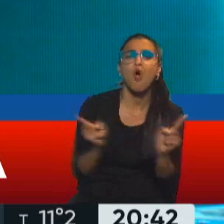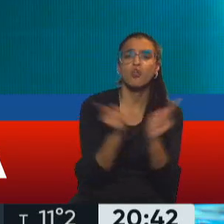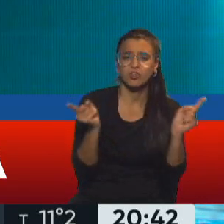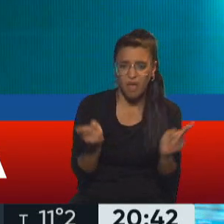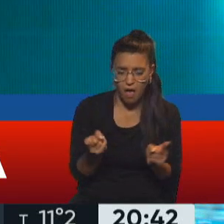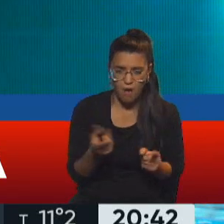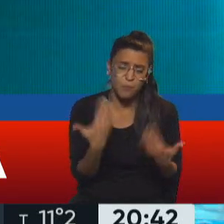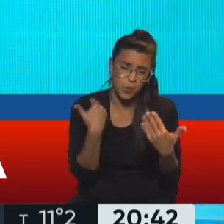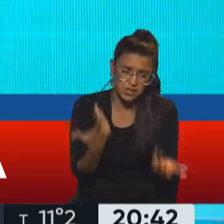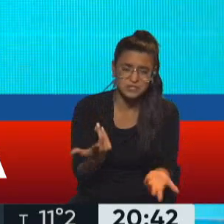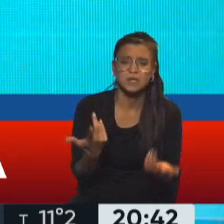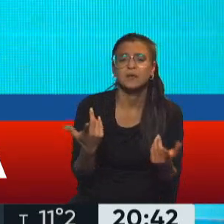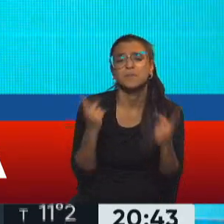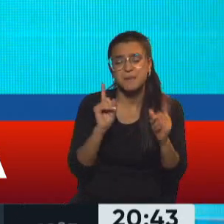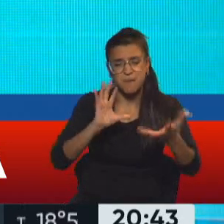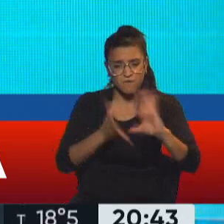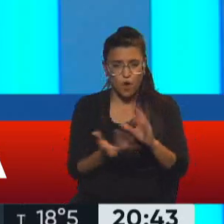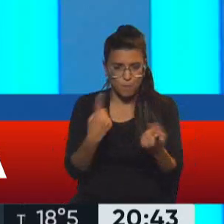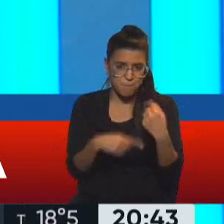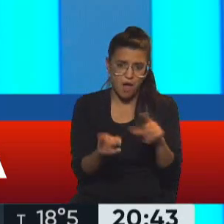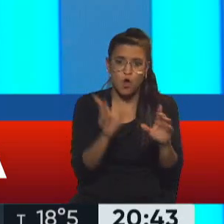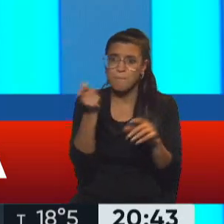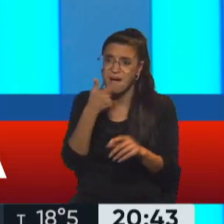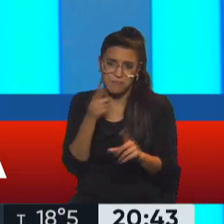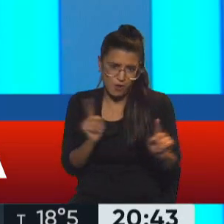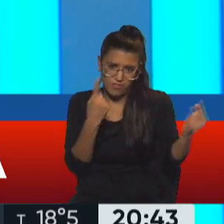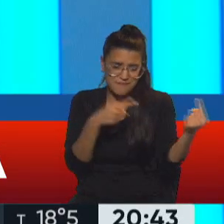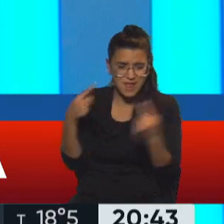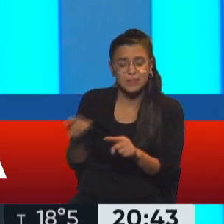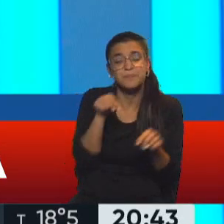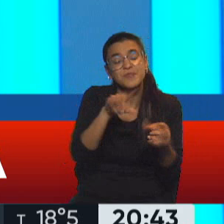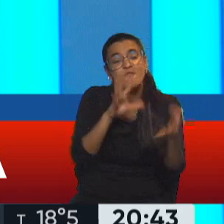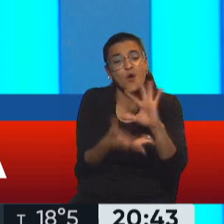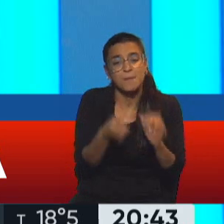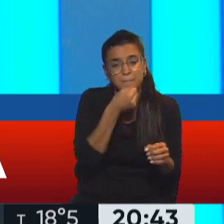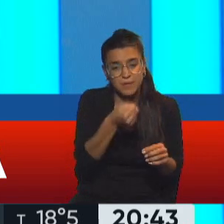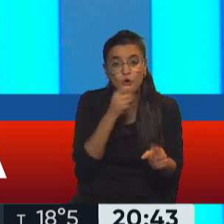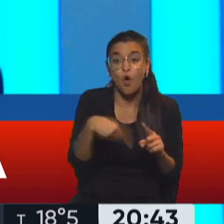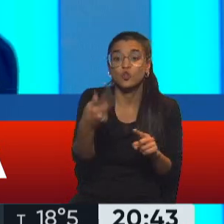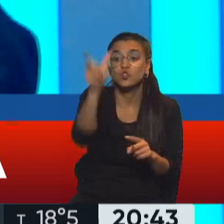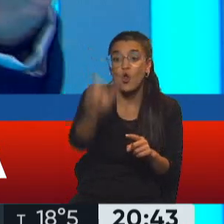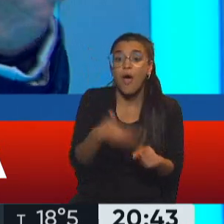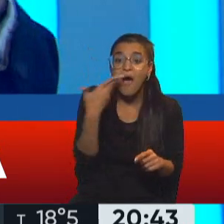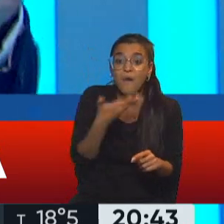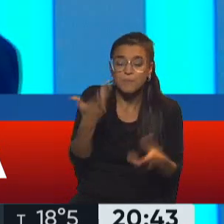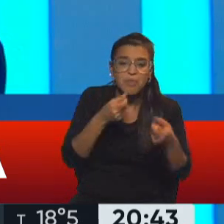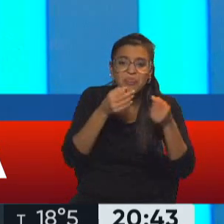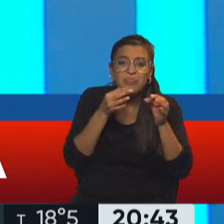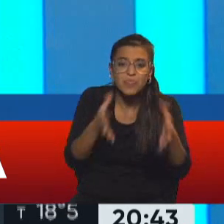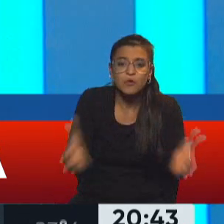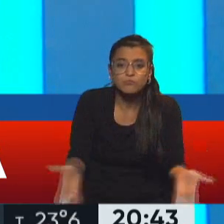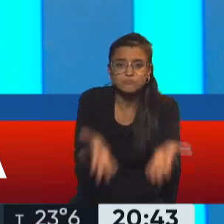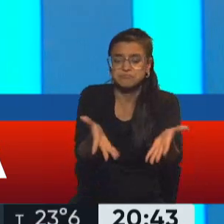Podría todos ser lados. el ping-pong, el mismo formato. Pero es un tipo de periodismo donde el otro habla y que diga lo que quiera porque no te